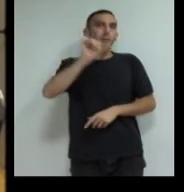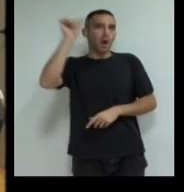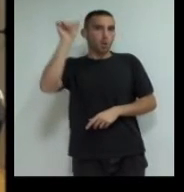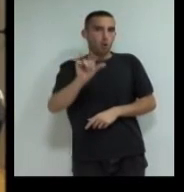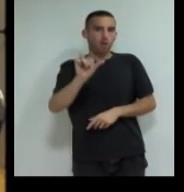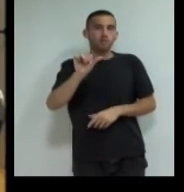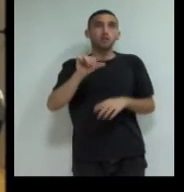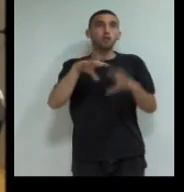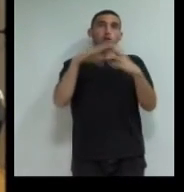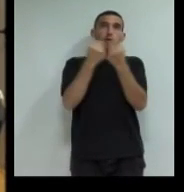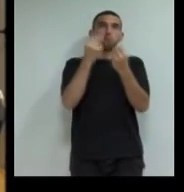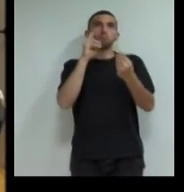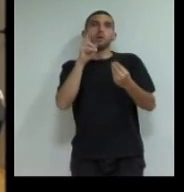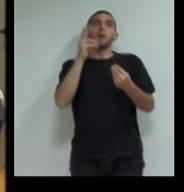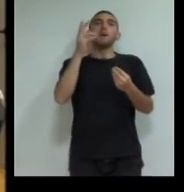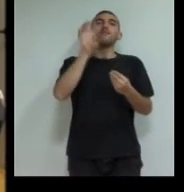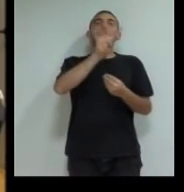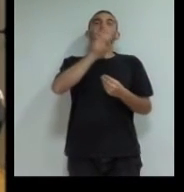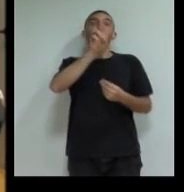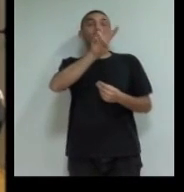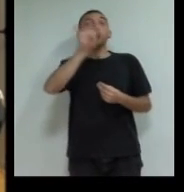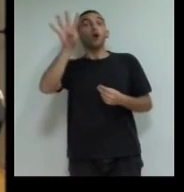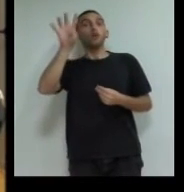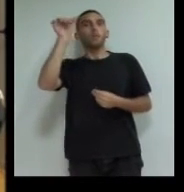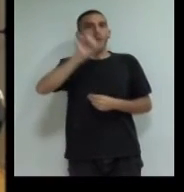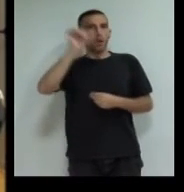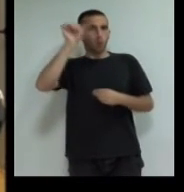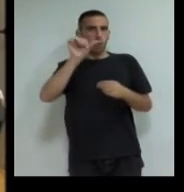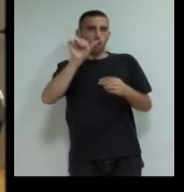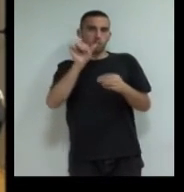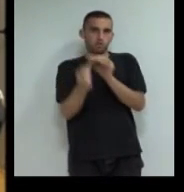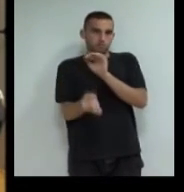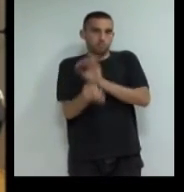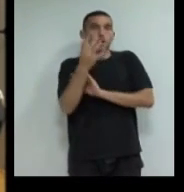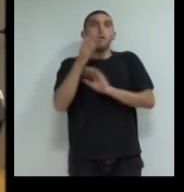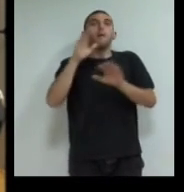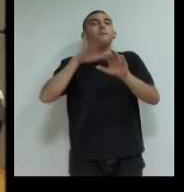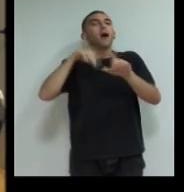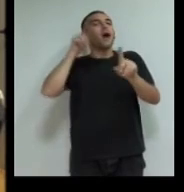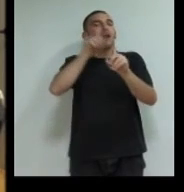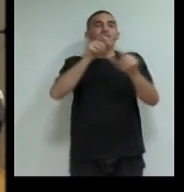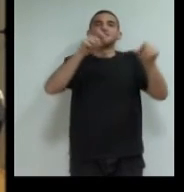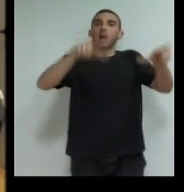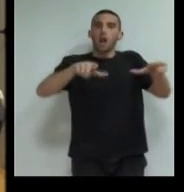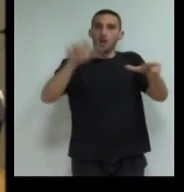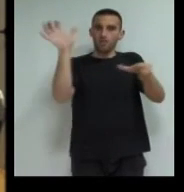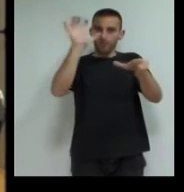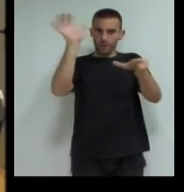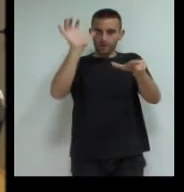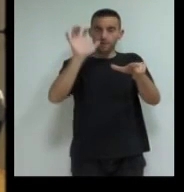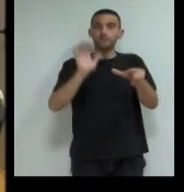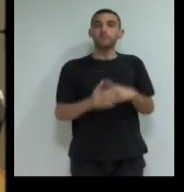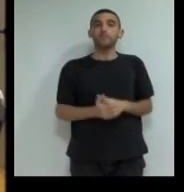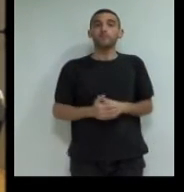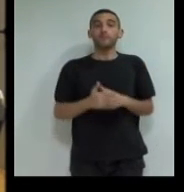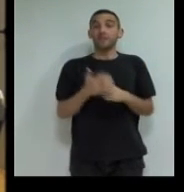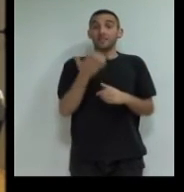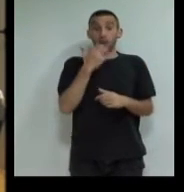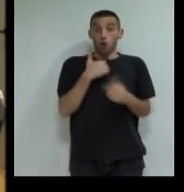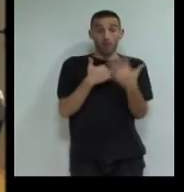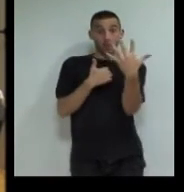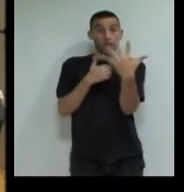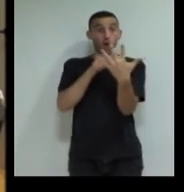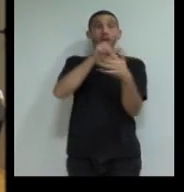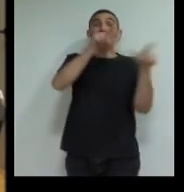antes, un ratio de 24 películas producidas para sala de cine. Pero claro, si yo no tuviera esas 5